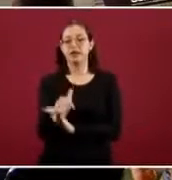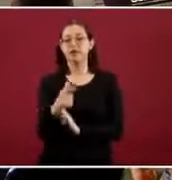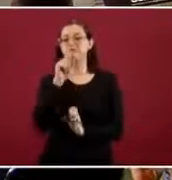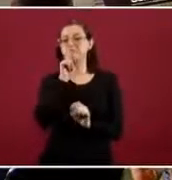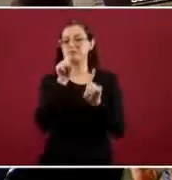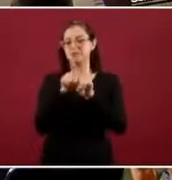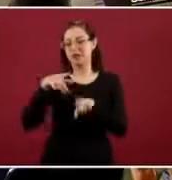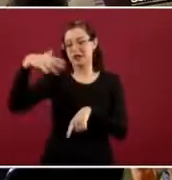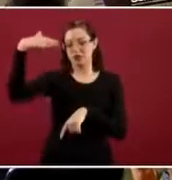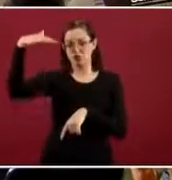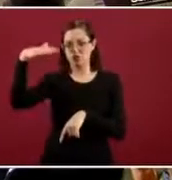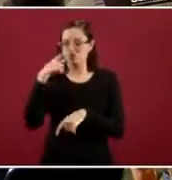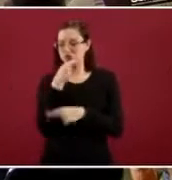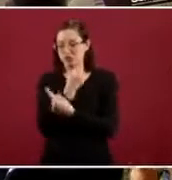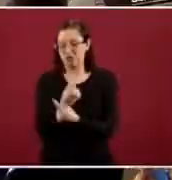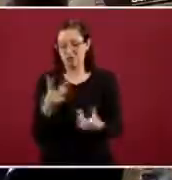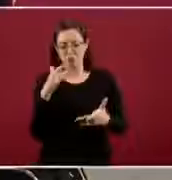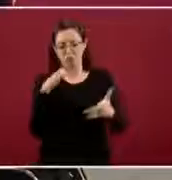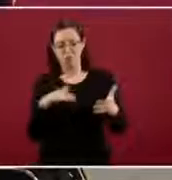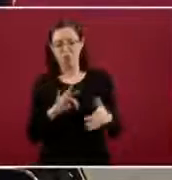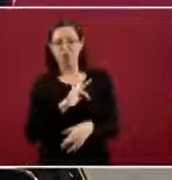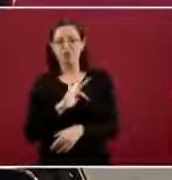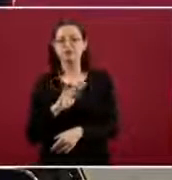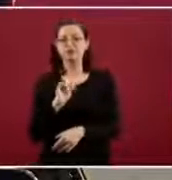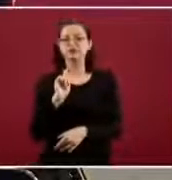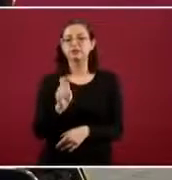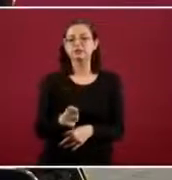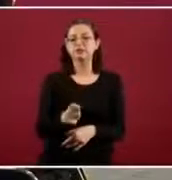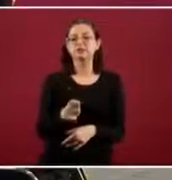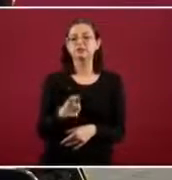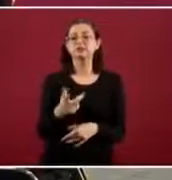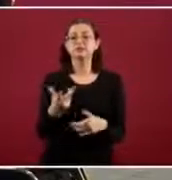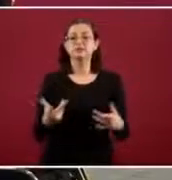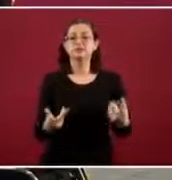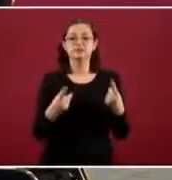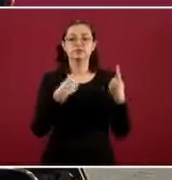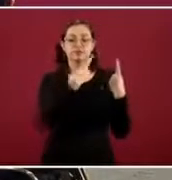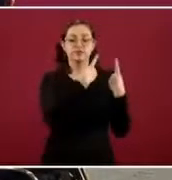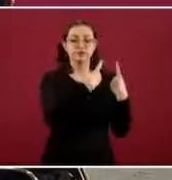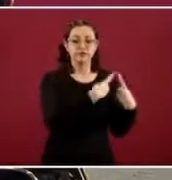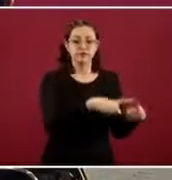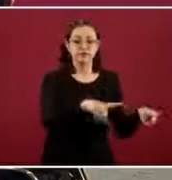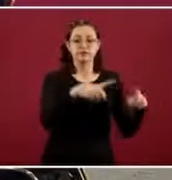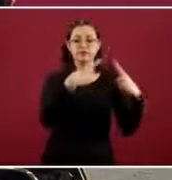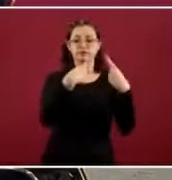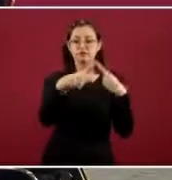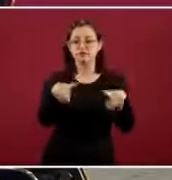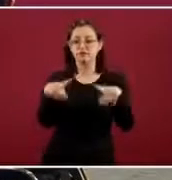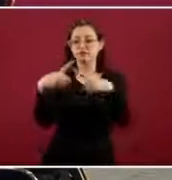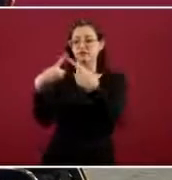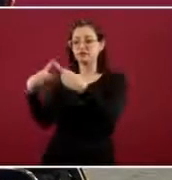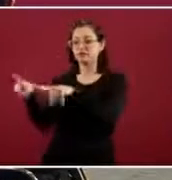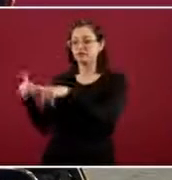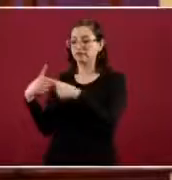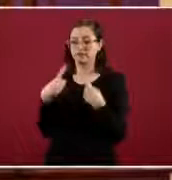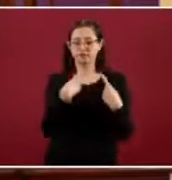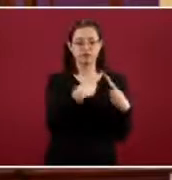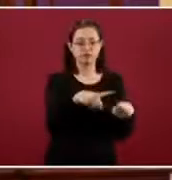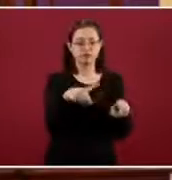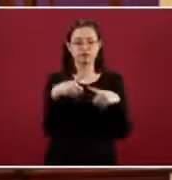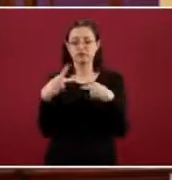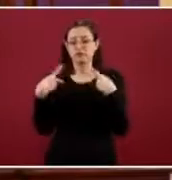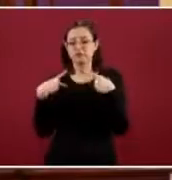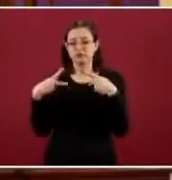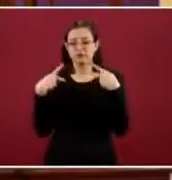para adultos porque son realmente hermosos, donde nos muestra como las diferentes escenarios a los que se enfrentan